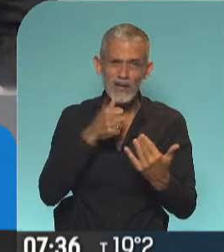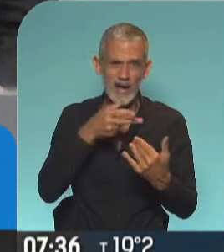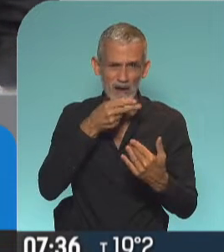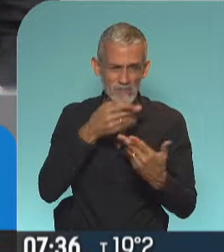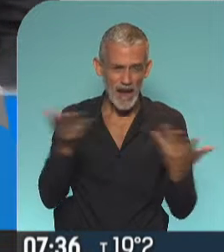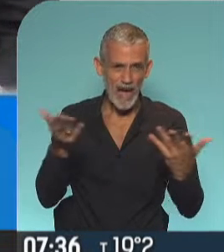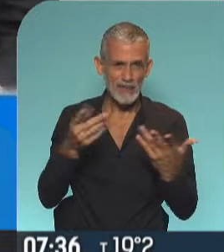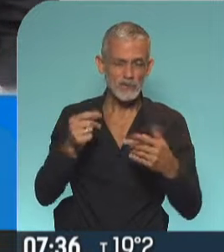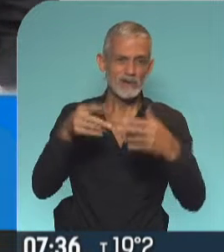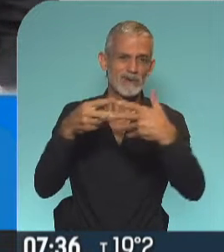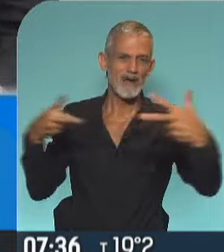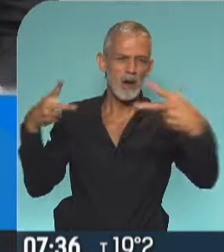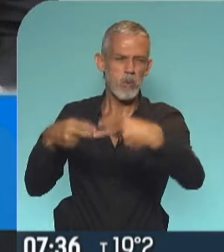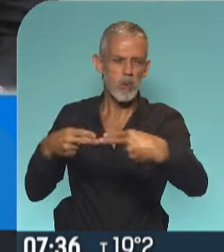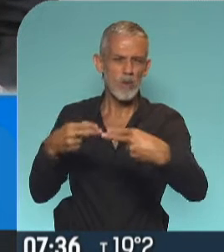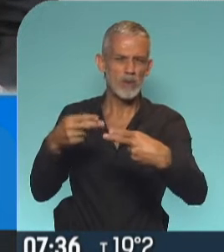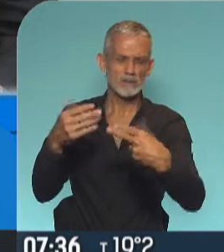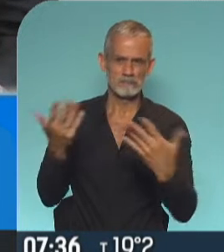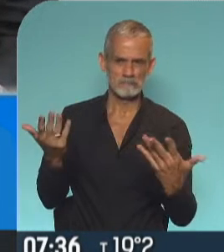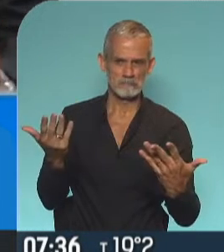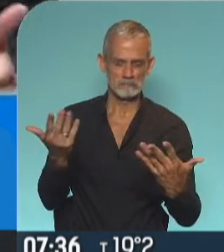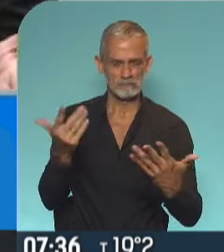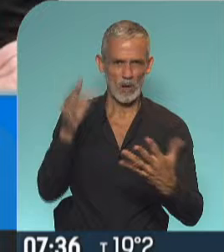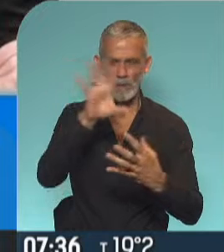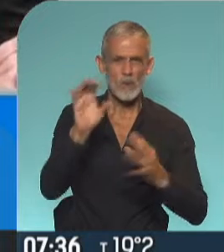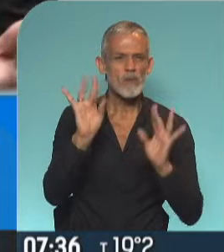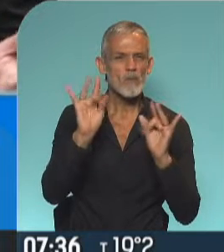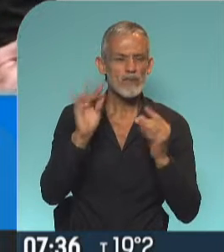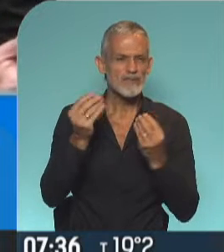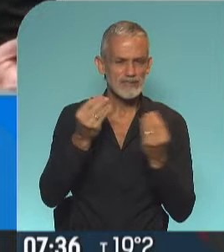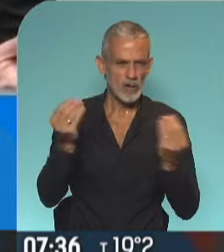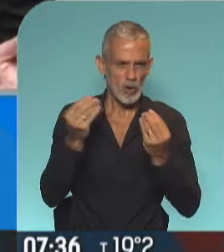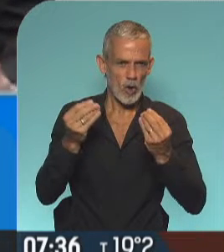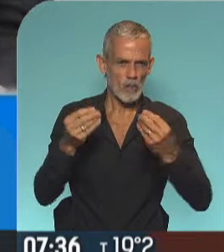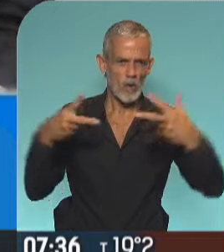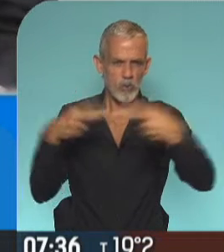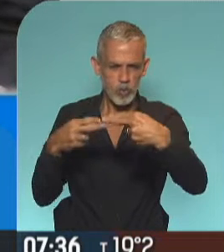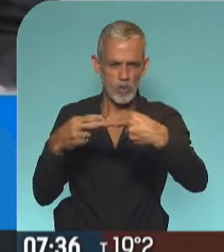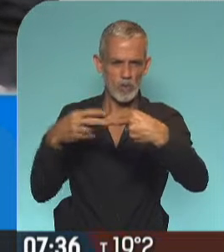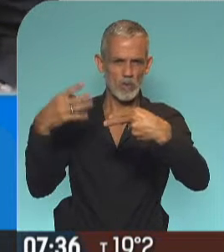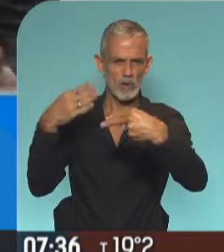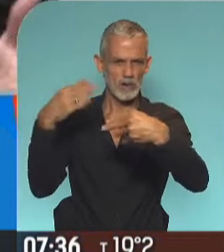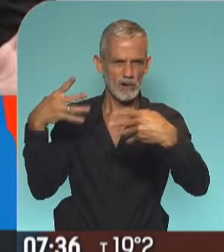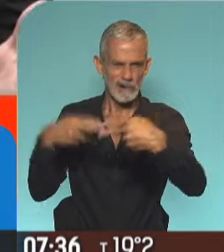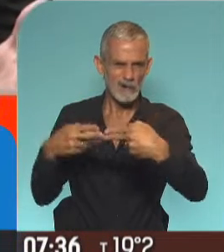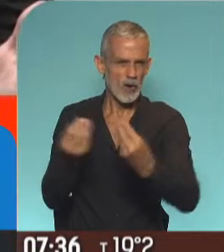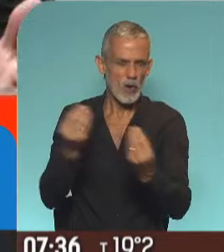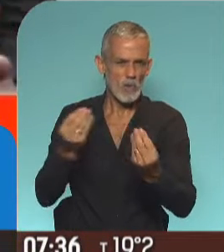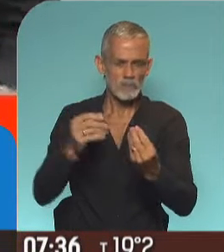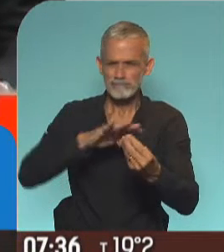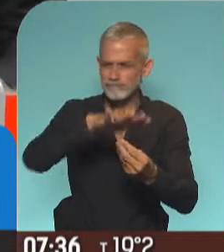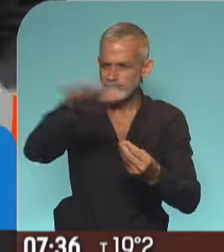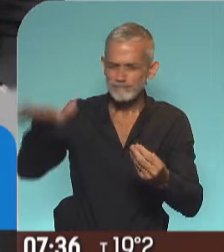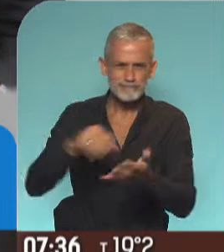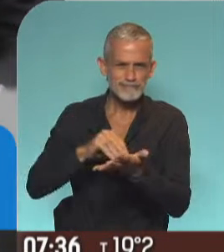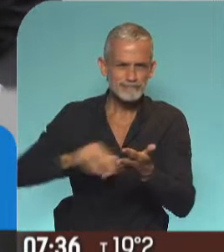piensa en cerrar las fronteras, digo, hay provincias que se le complica mucho por la extensidad del territorio, por lo